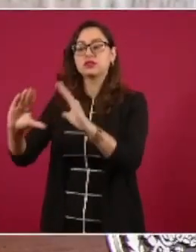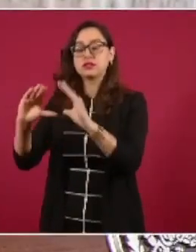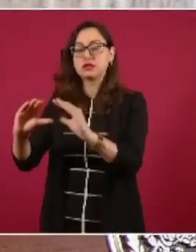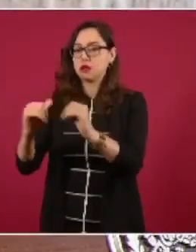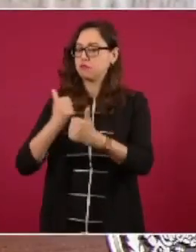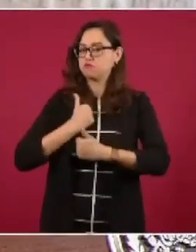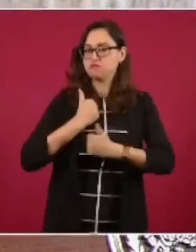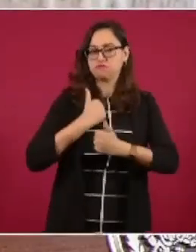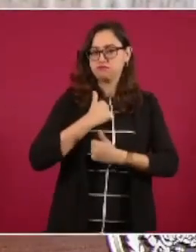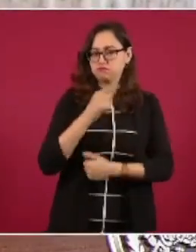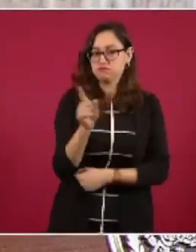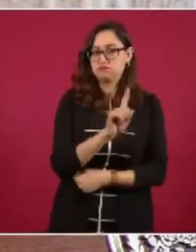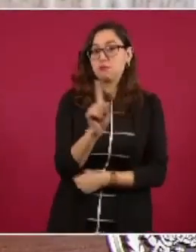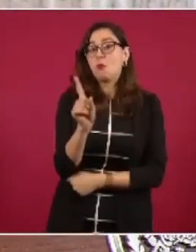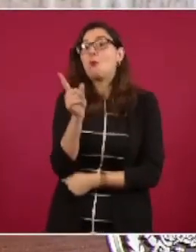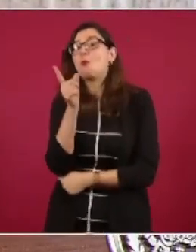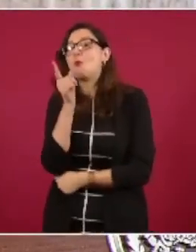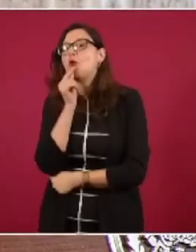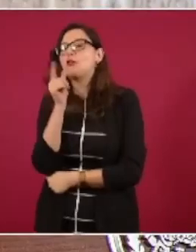de